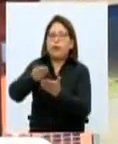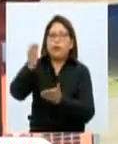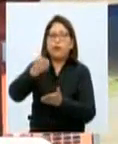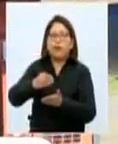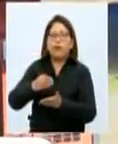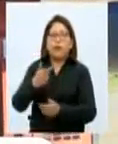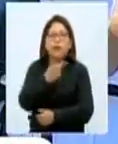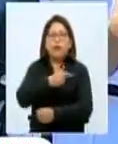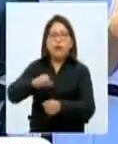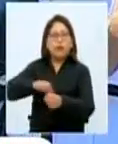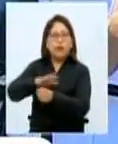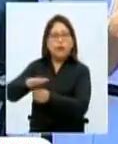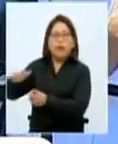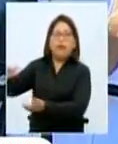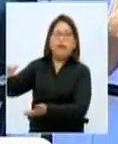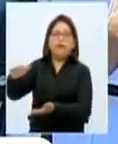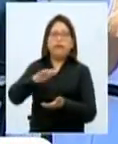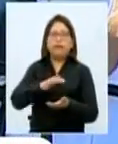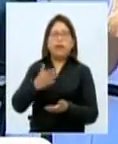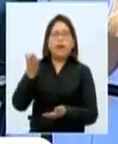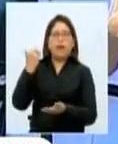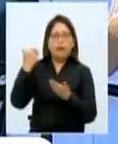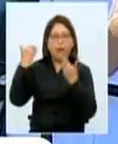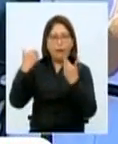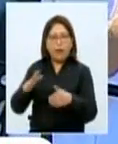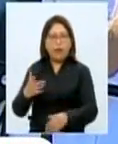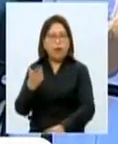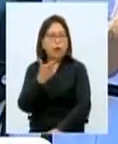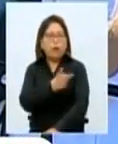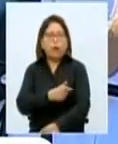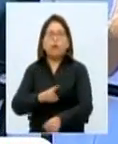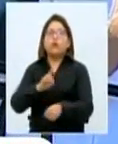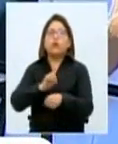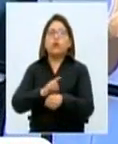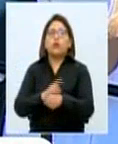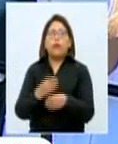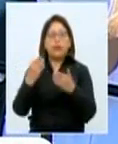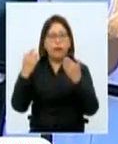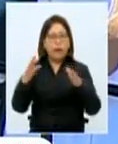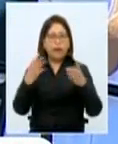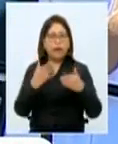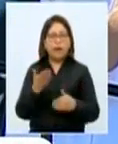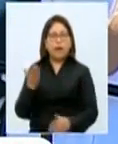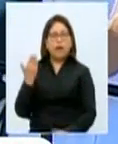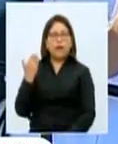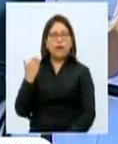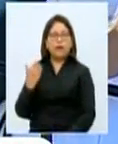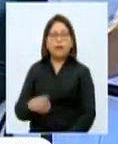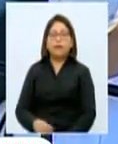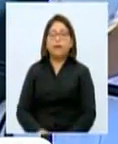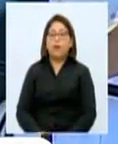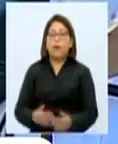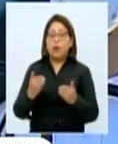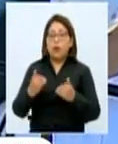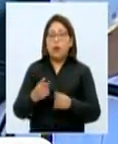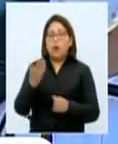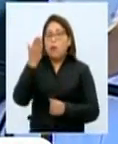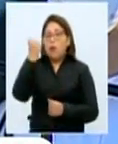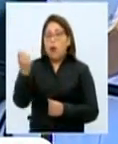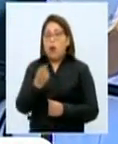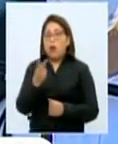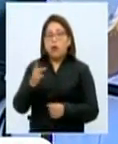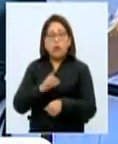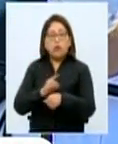Ya trajimos varias vacunas que han sido aplicadas al personal médico a quienes están atendiendo la